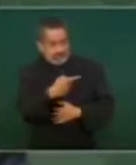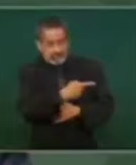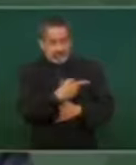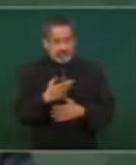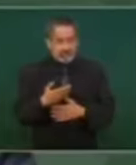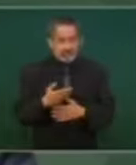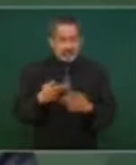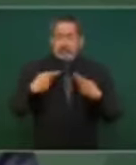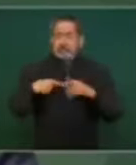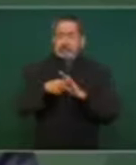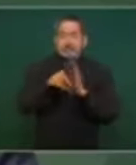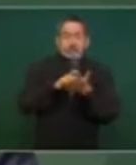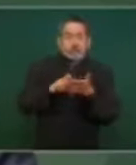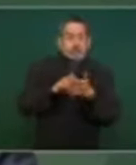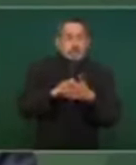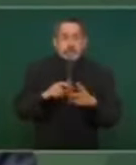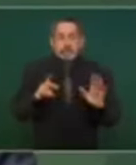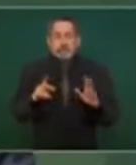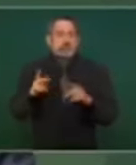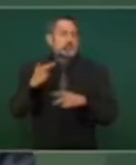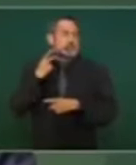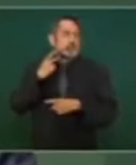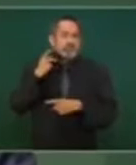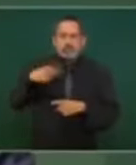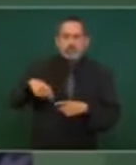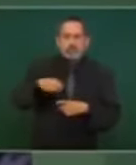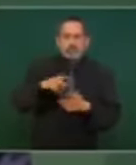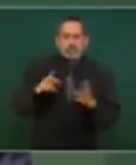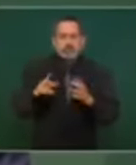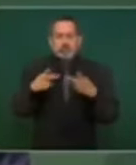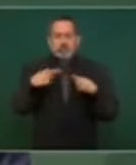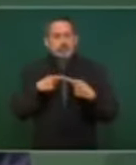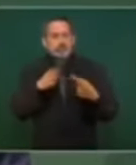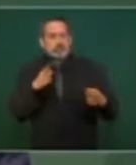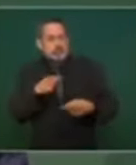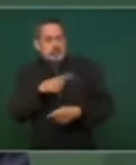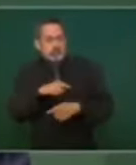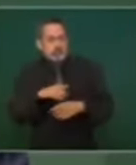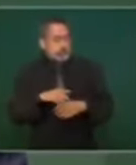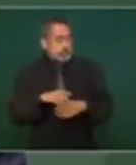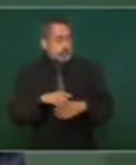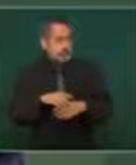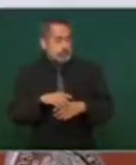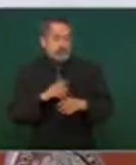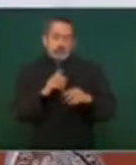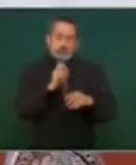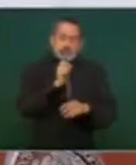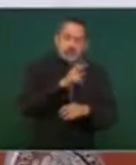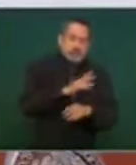un periodista, un político, un opositor va